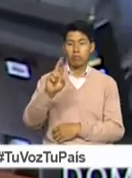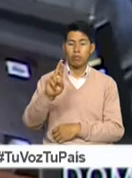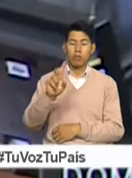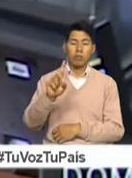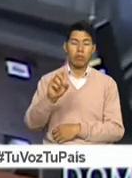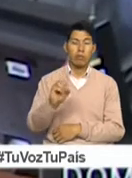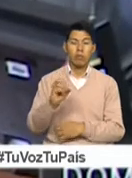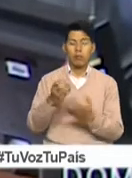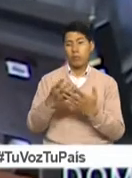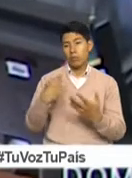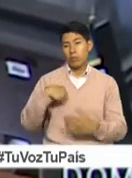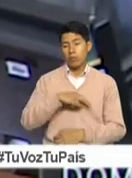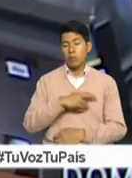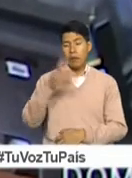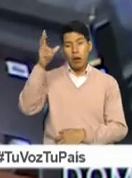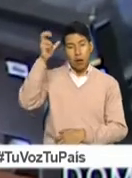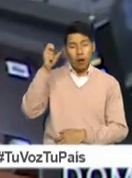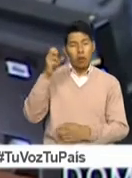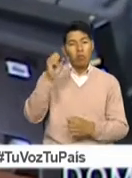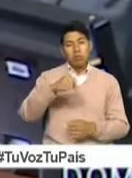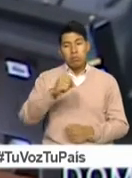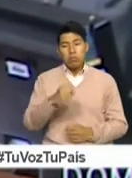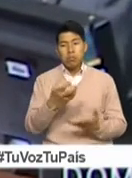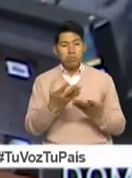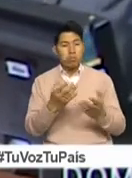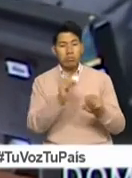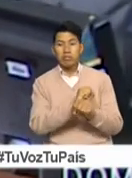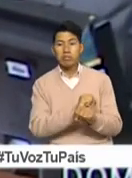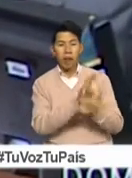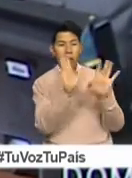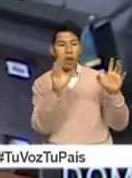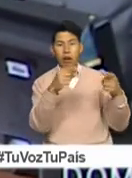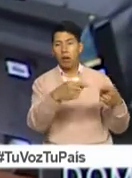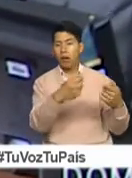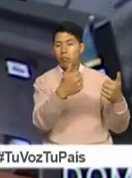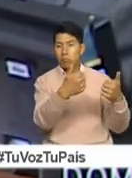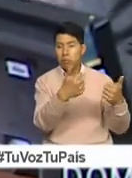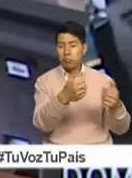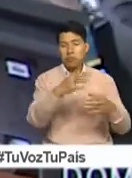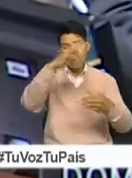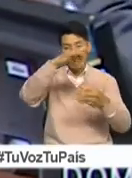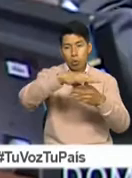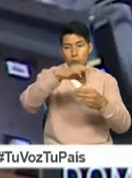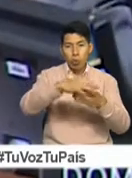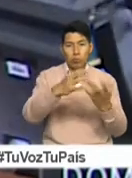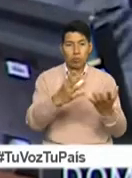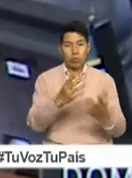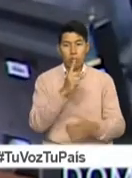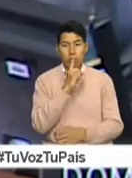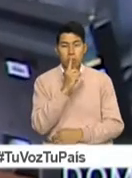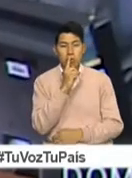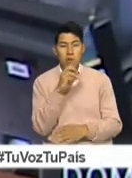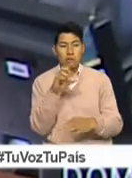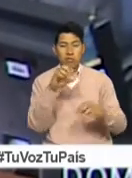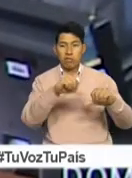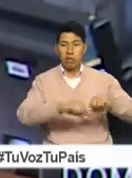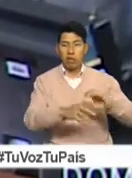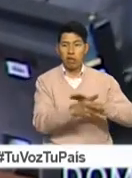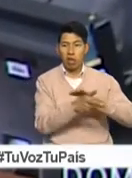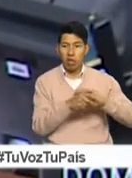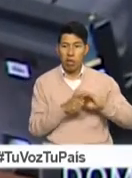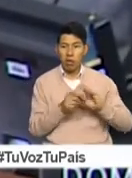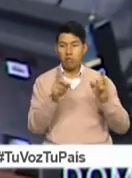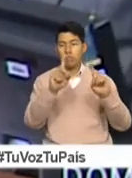en esa tríada de la transparencia la que la que está conformada por la observé observación internacional la